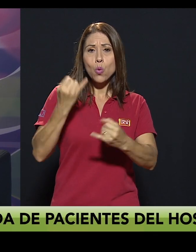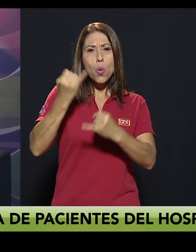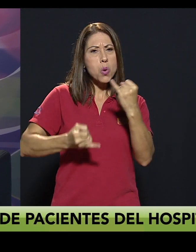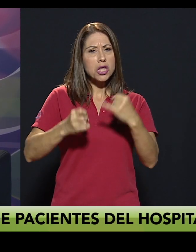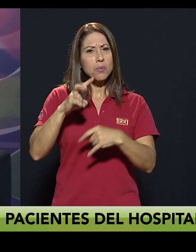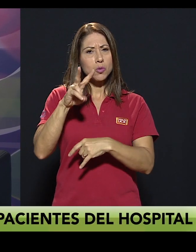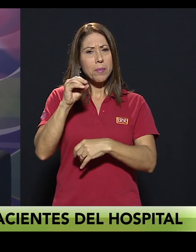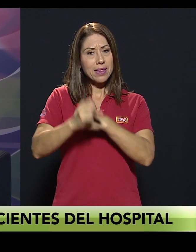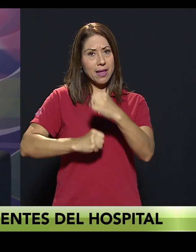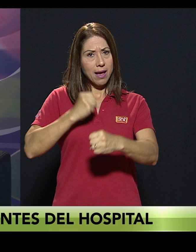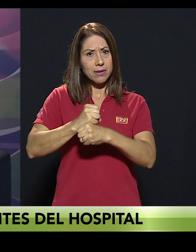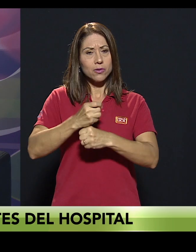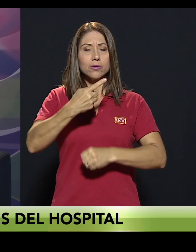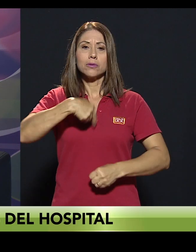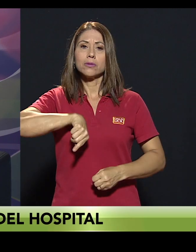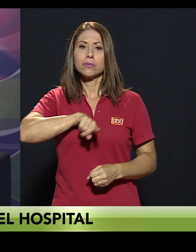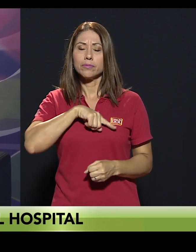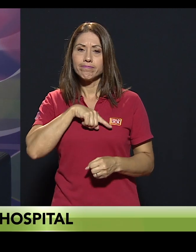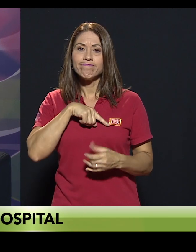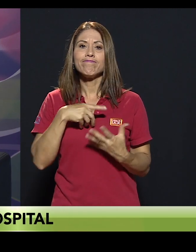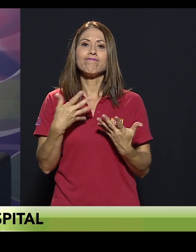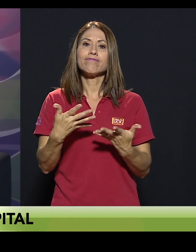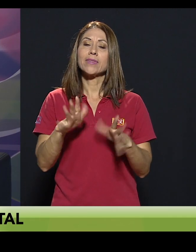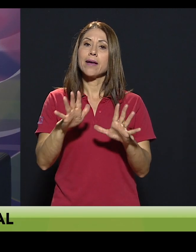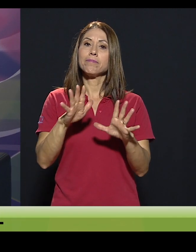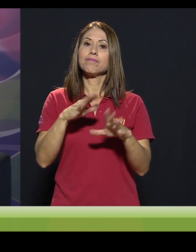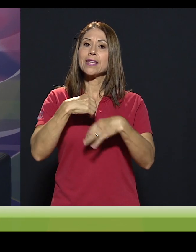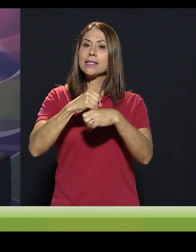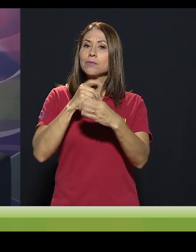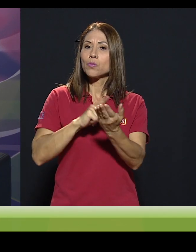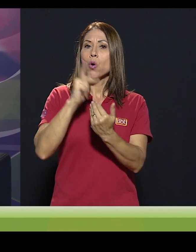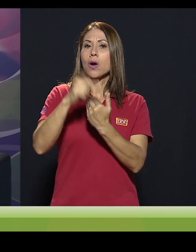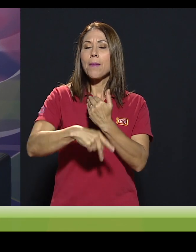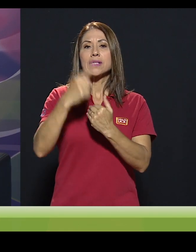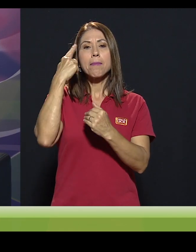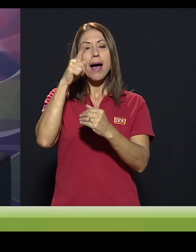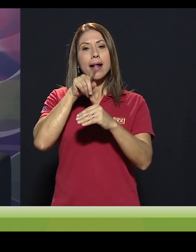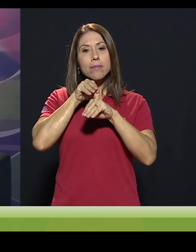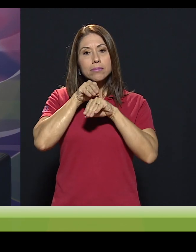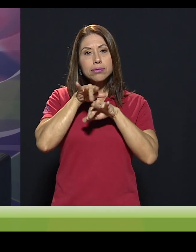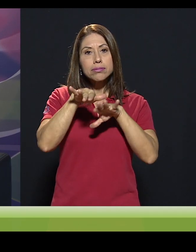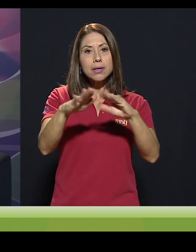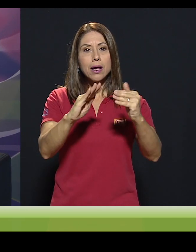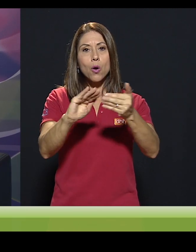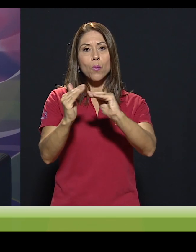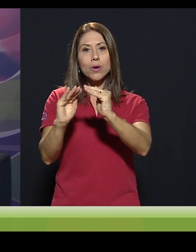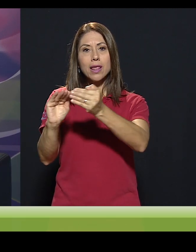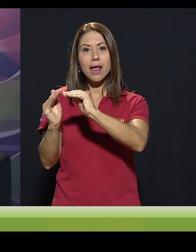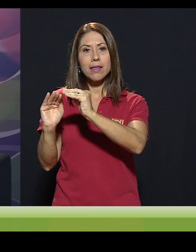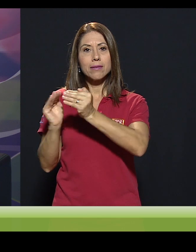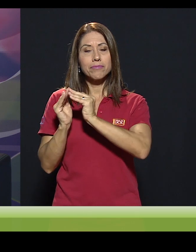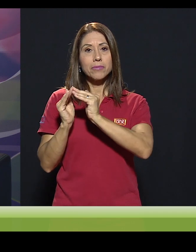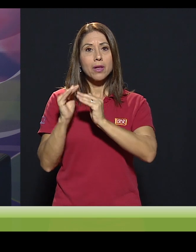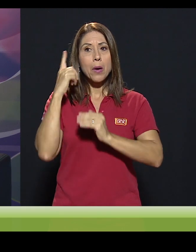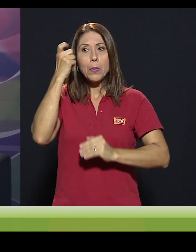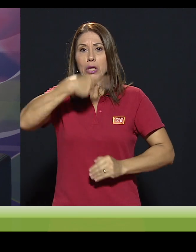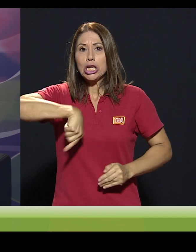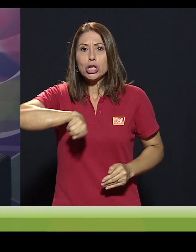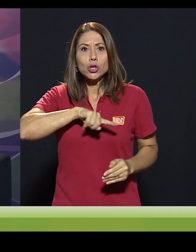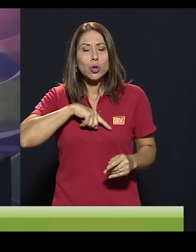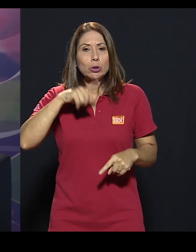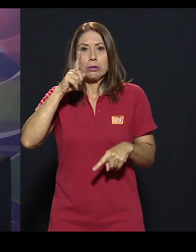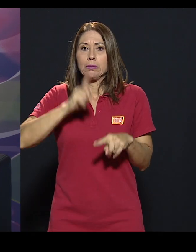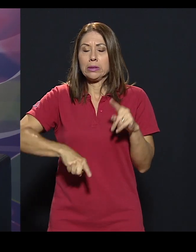20 años, más o menos, diseñamos unos programas hacia la comunidad, porque entonces no